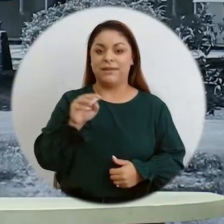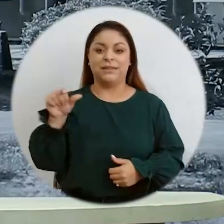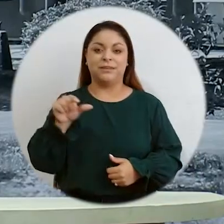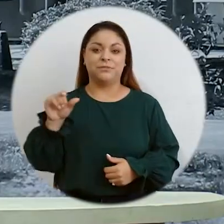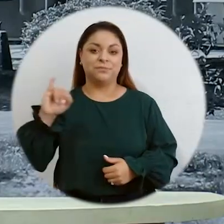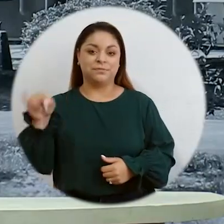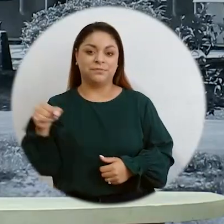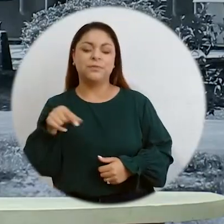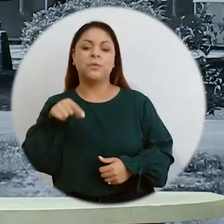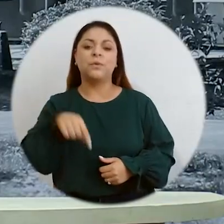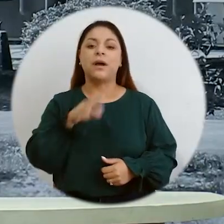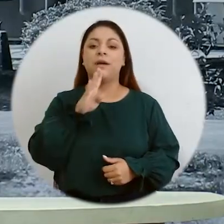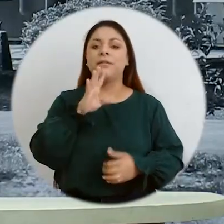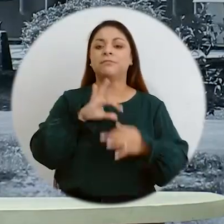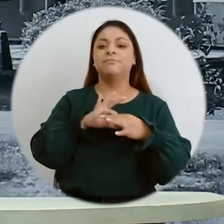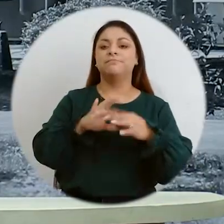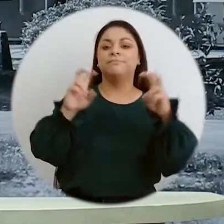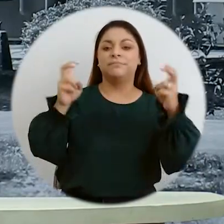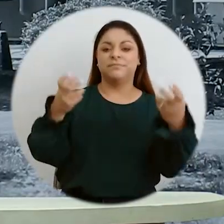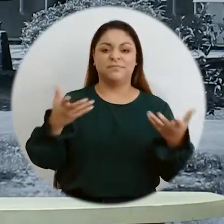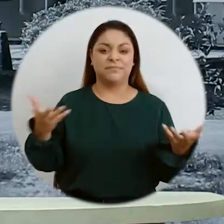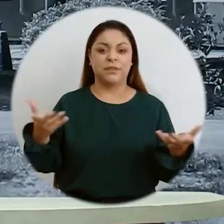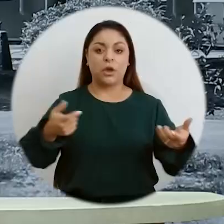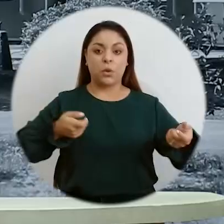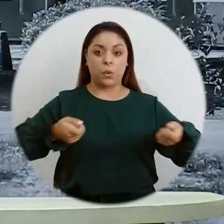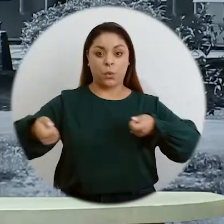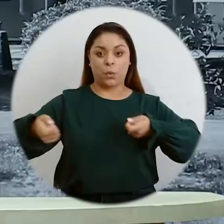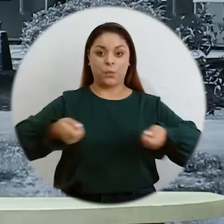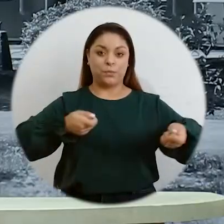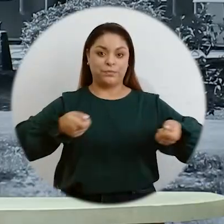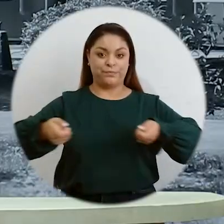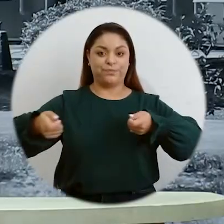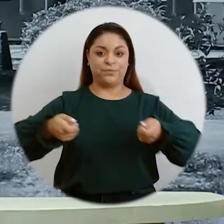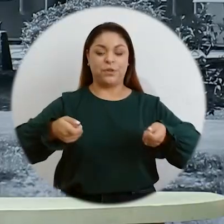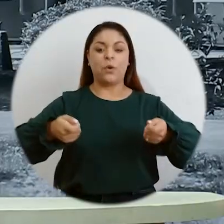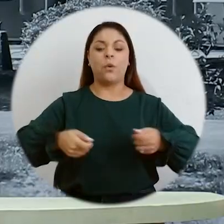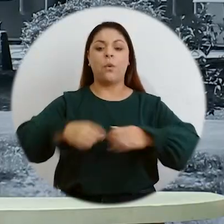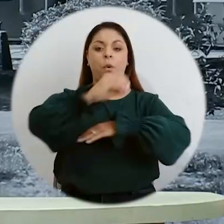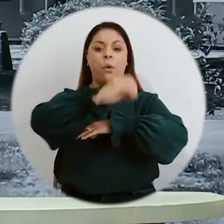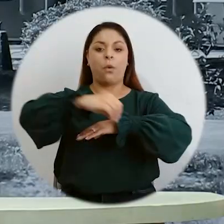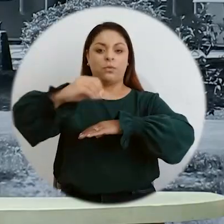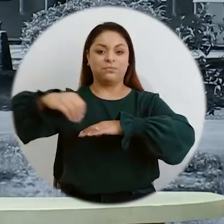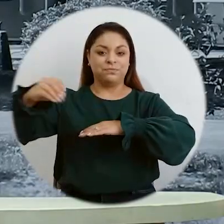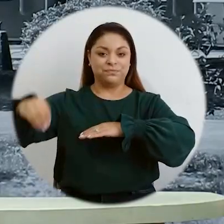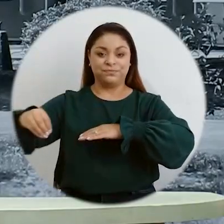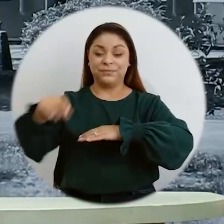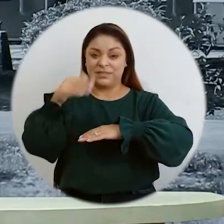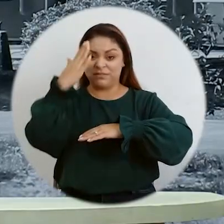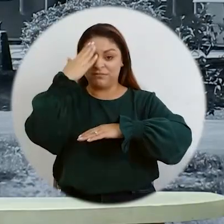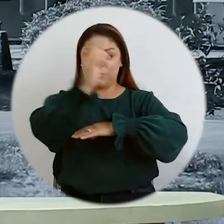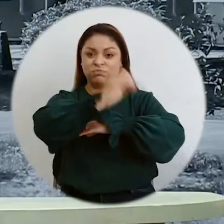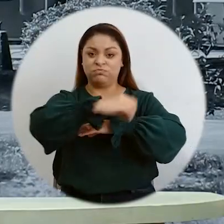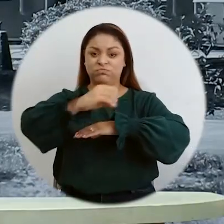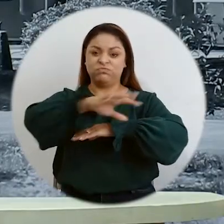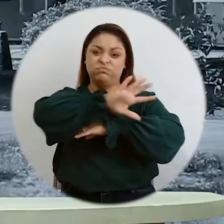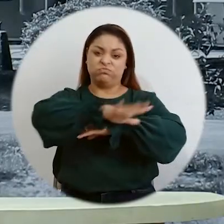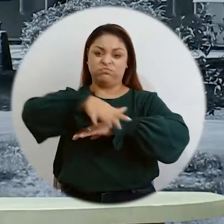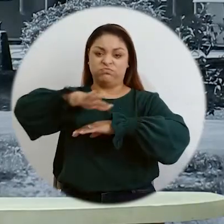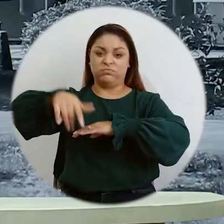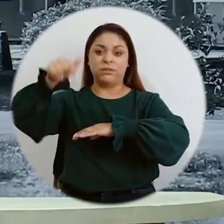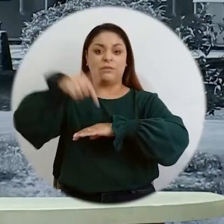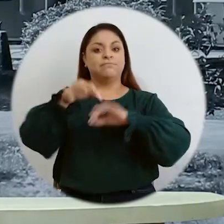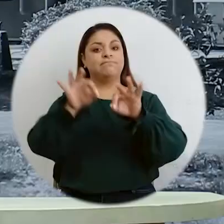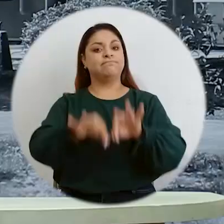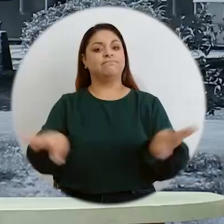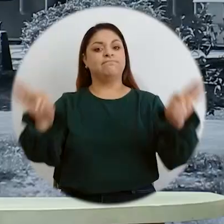hoy vamos a hablar sobre la gobernanza de los océanos. Los océanos son parte fundamental del